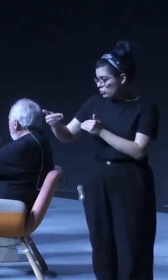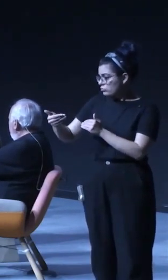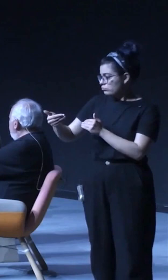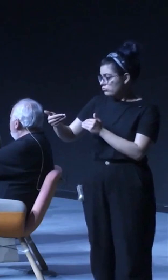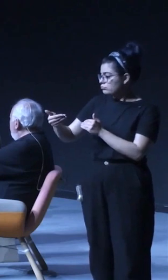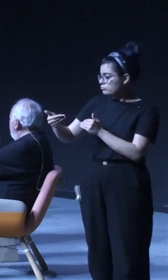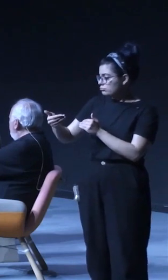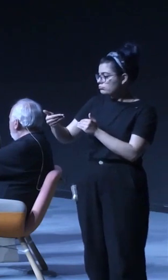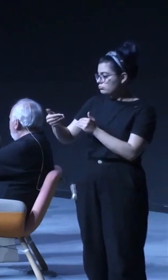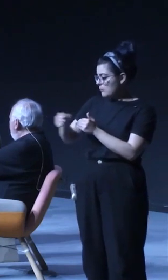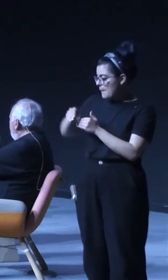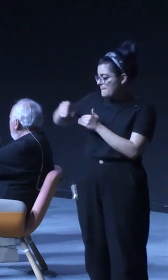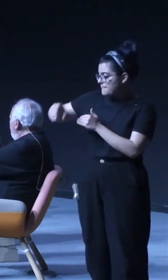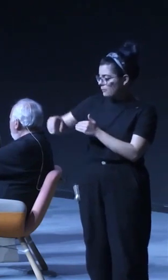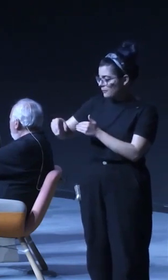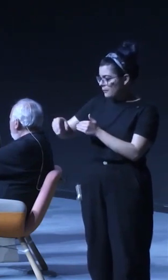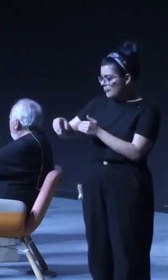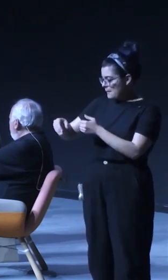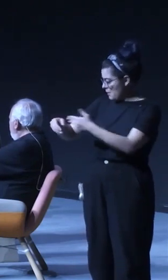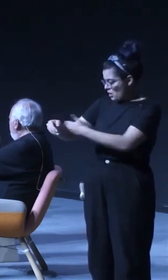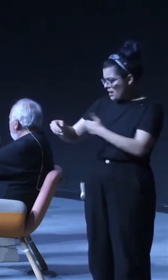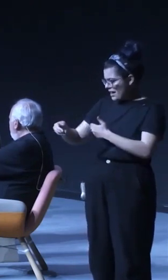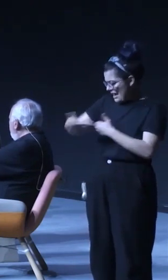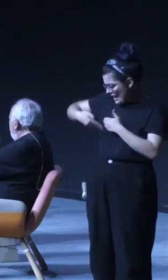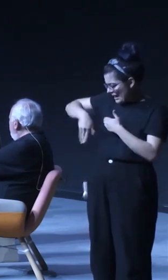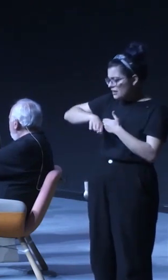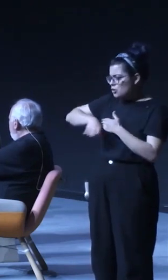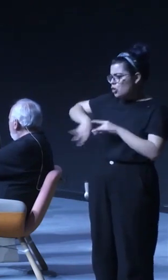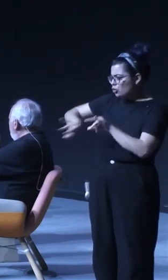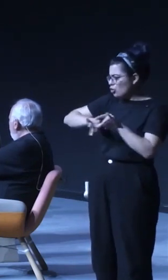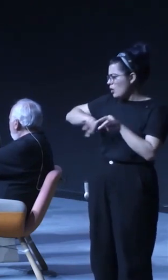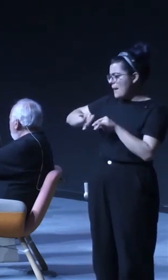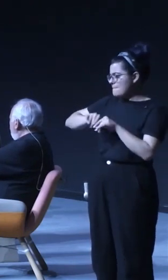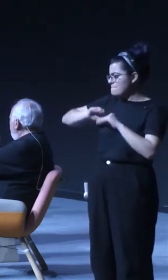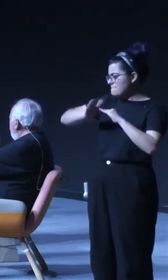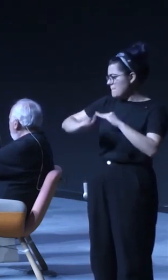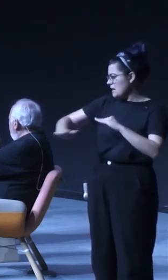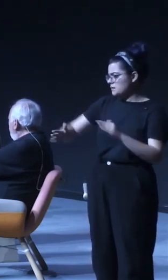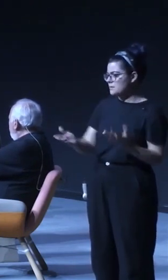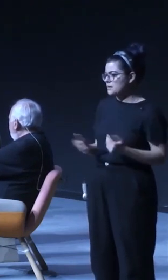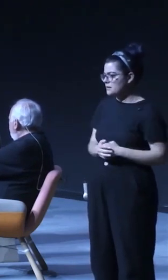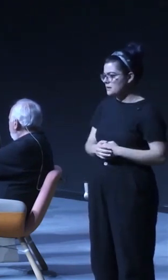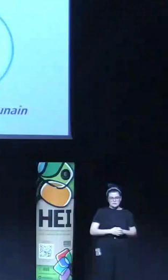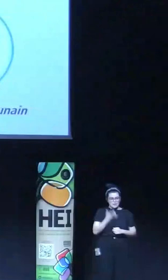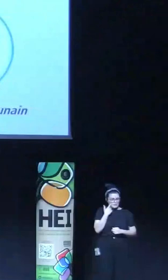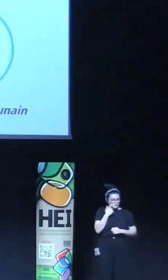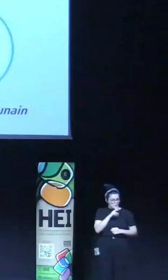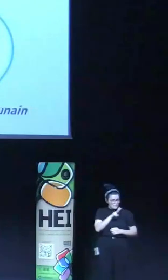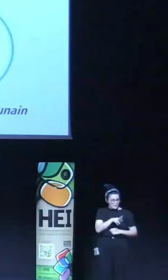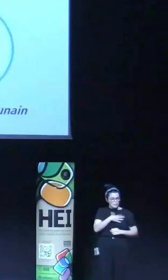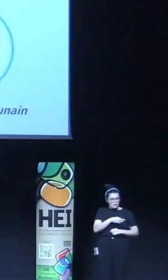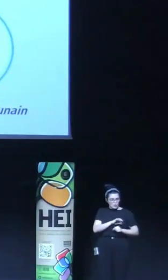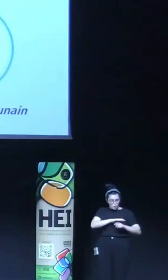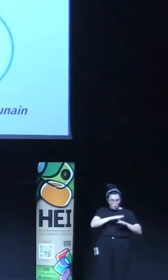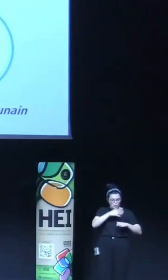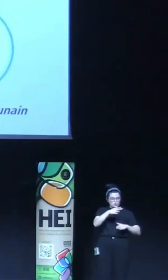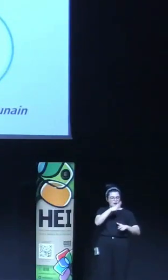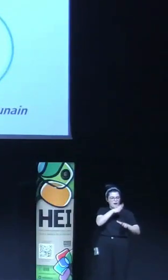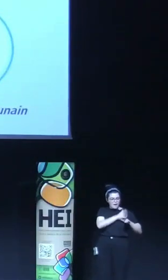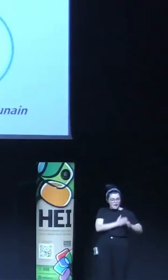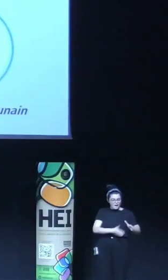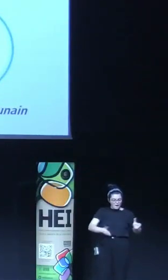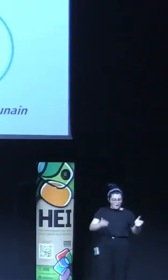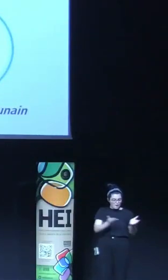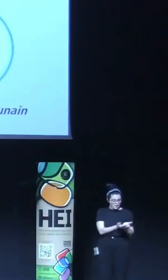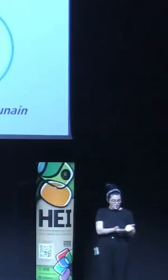Ciervana, y el resto es marisma. De hecho, se ven los grandes lagos de la marisma y